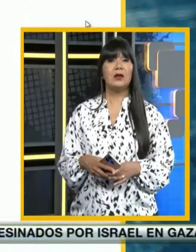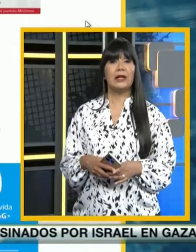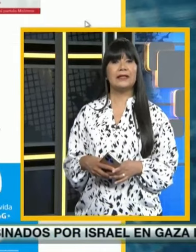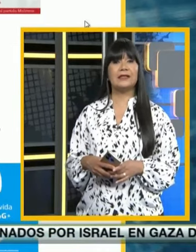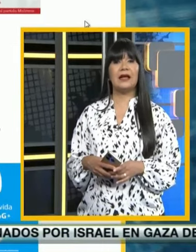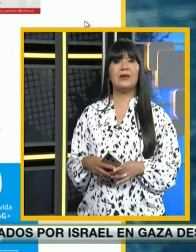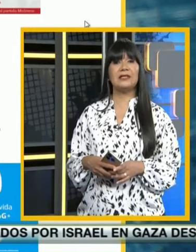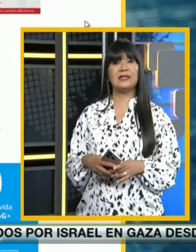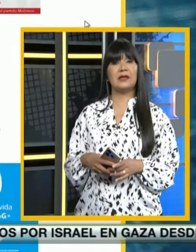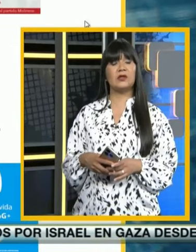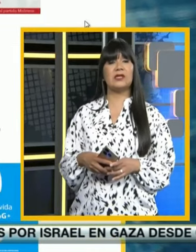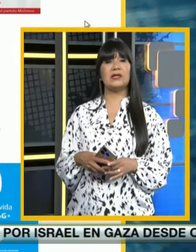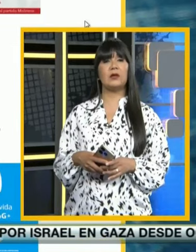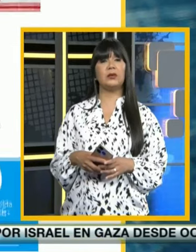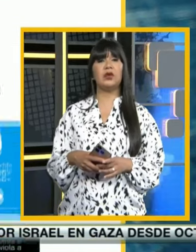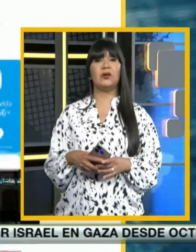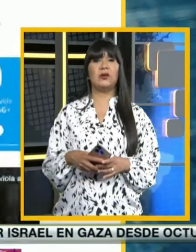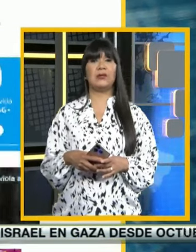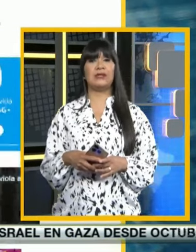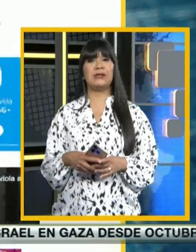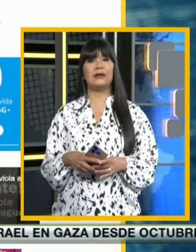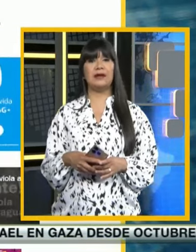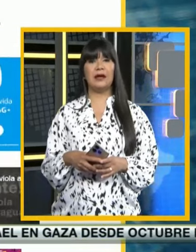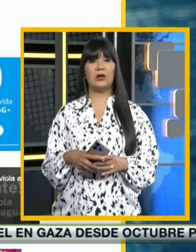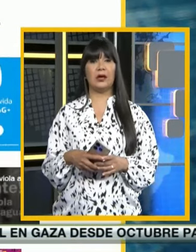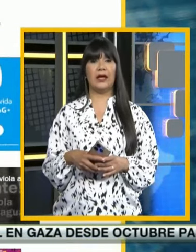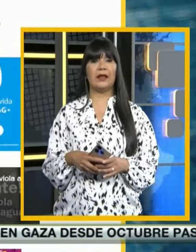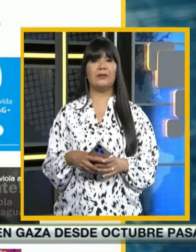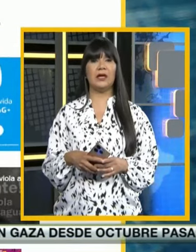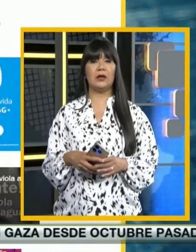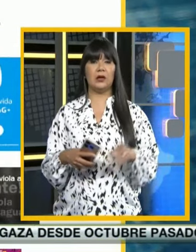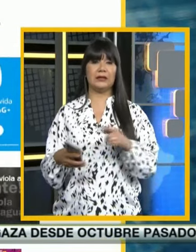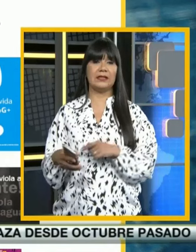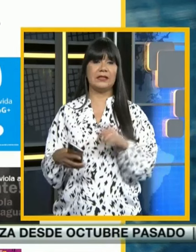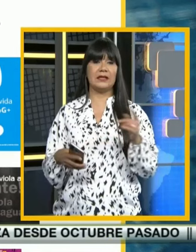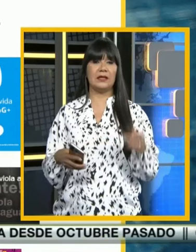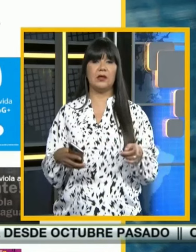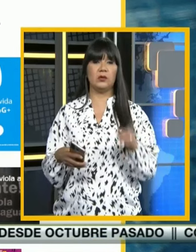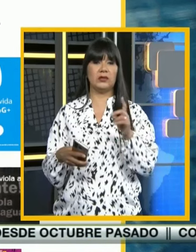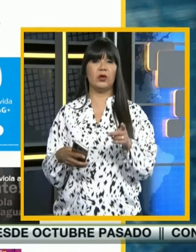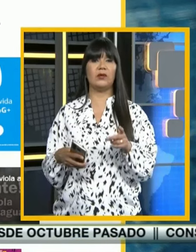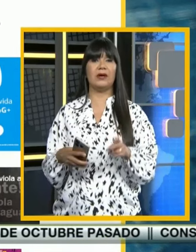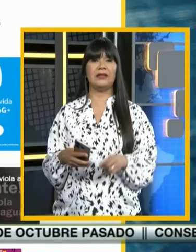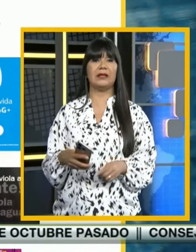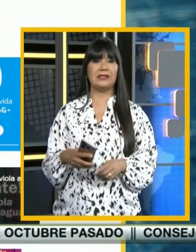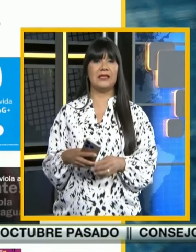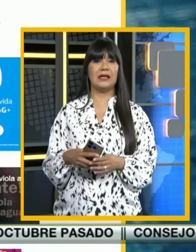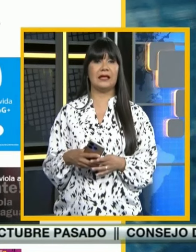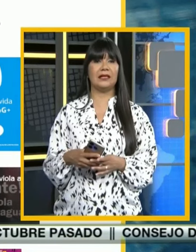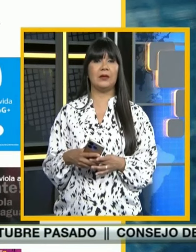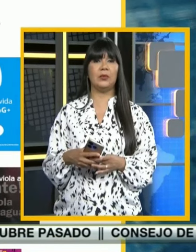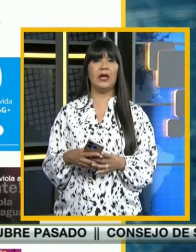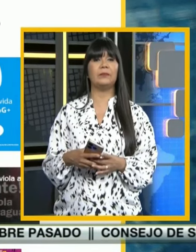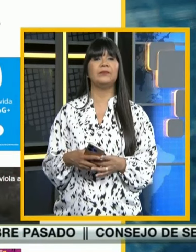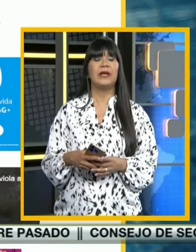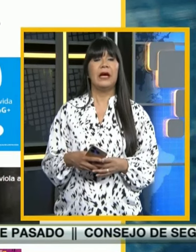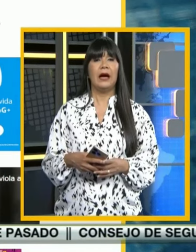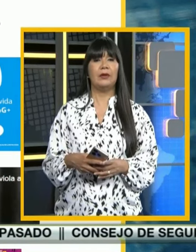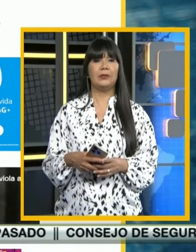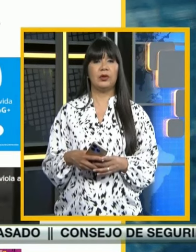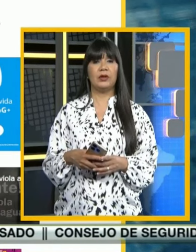El siglo, la tercera es la vencida, hoy se hace el último debate presidencial, jornada de miércoles, tercer y último debate, reseñan aquí